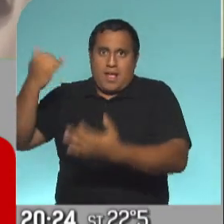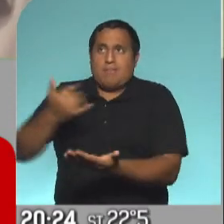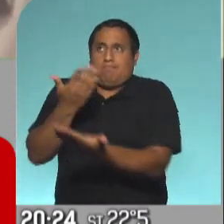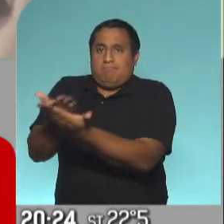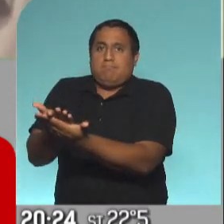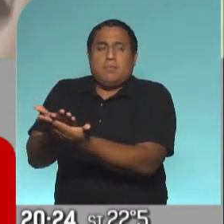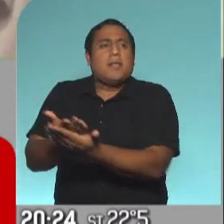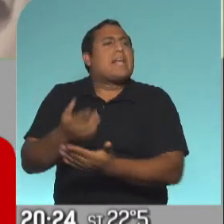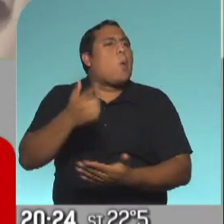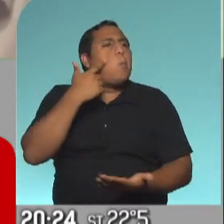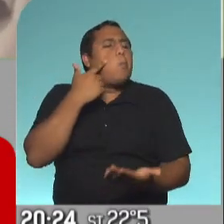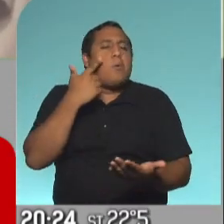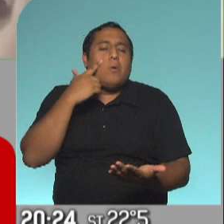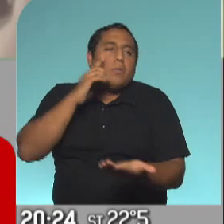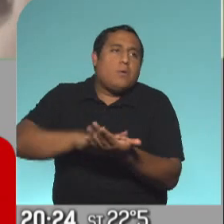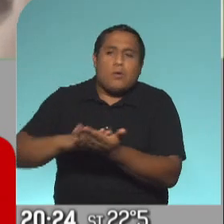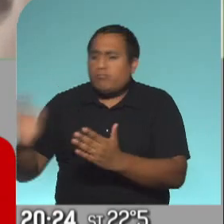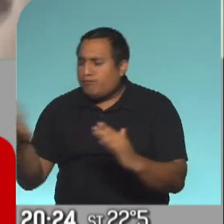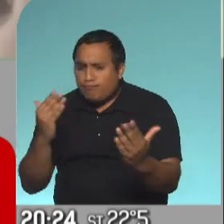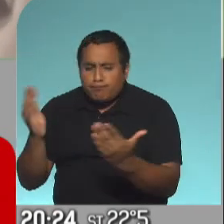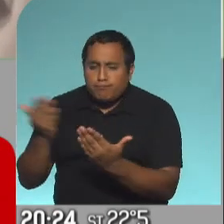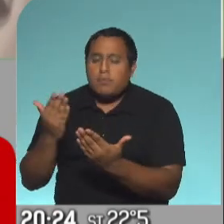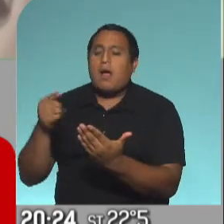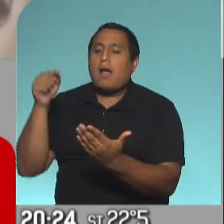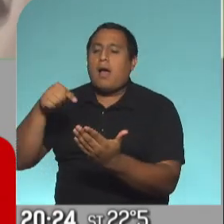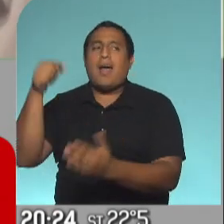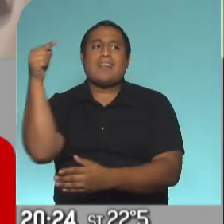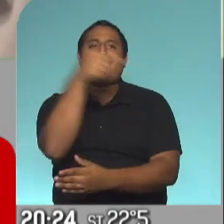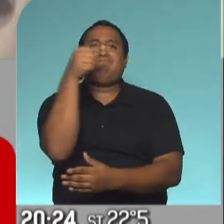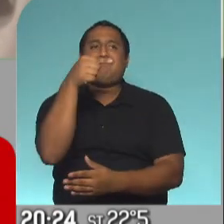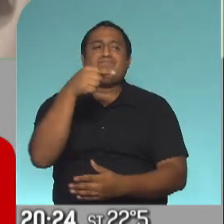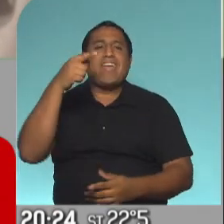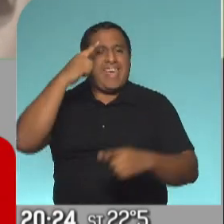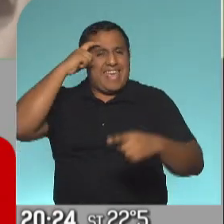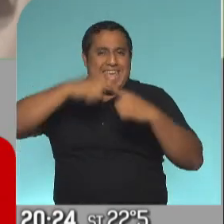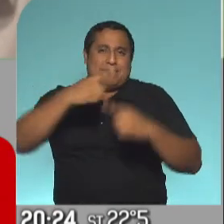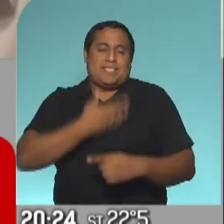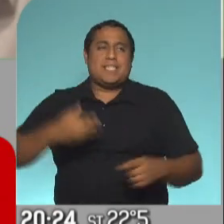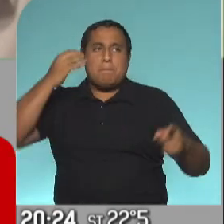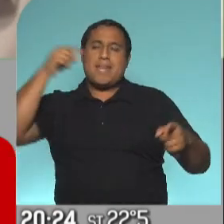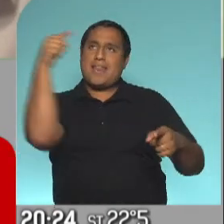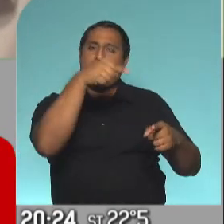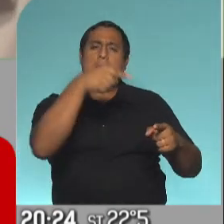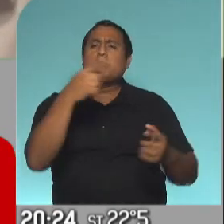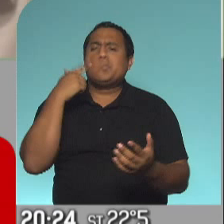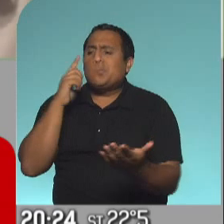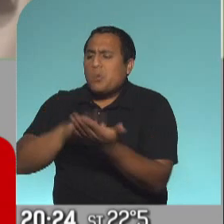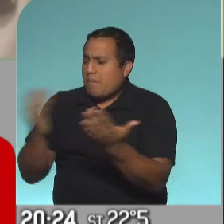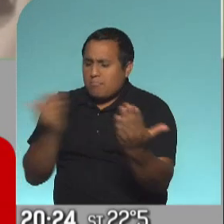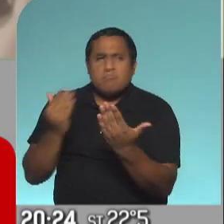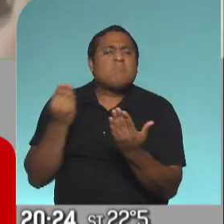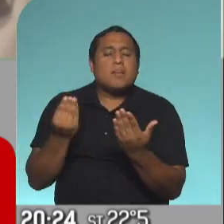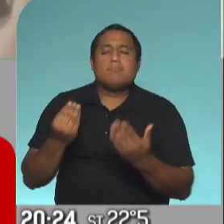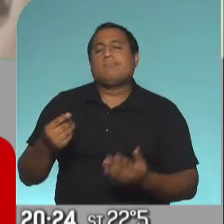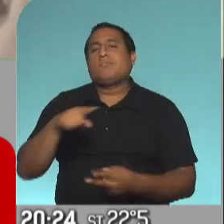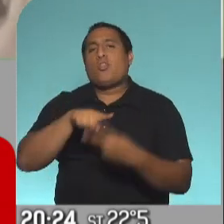eso ¿qué recolección de pruebas tienen ustedes para relacionarlo con el expresidente Menem? hay infinidad de pruebas en las dos causas, ¿no? En la